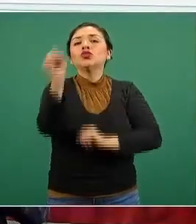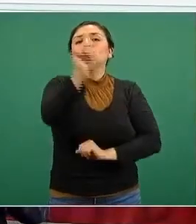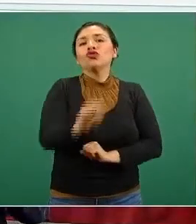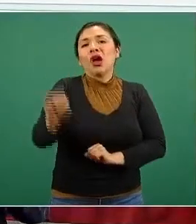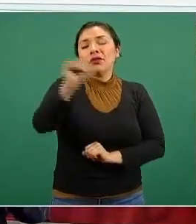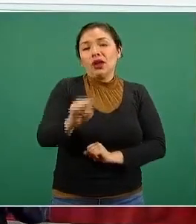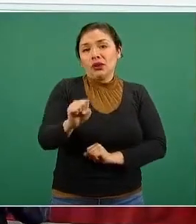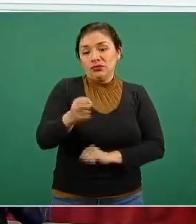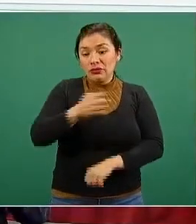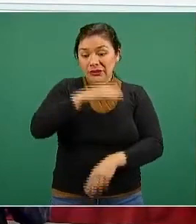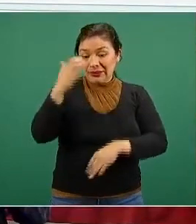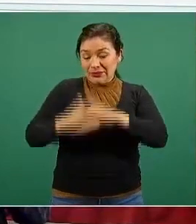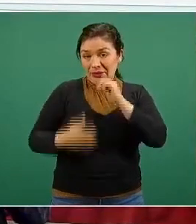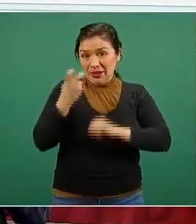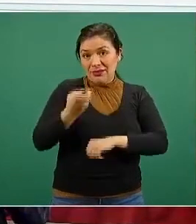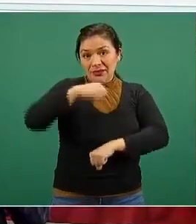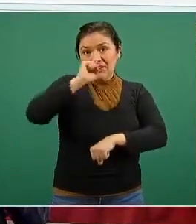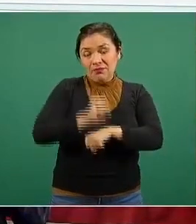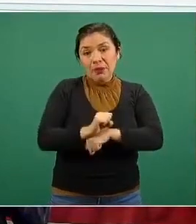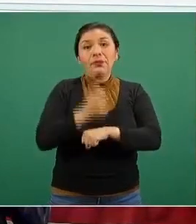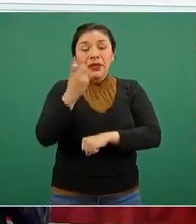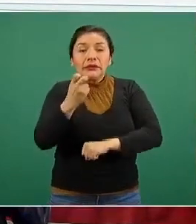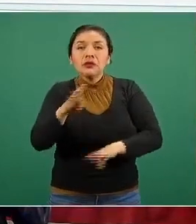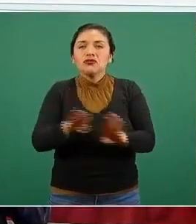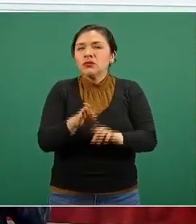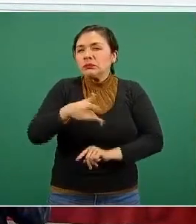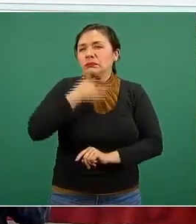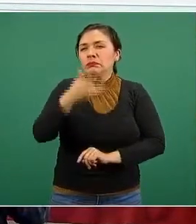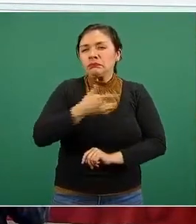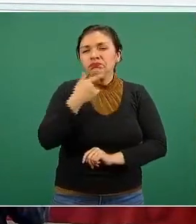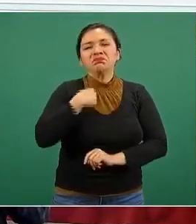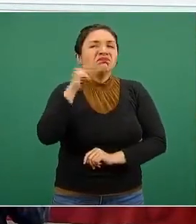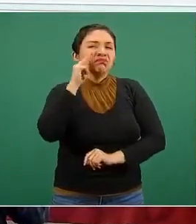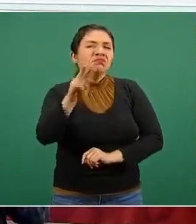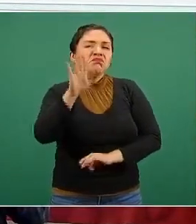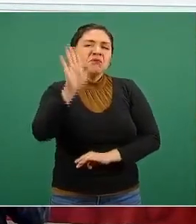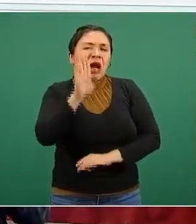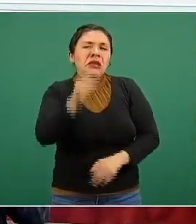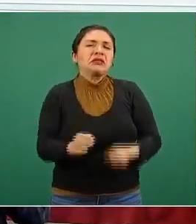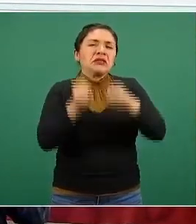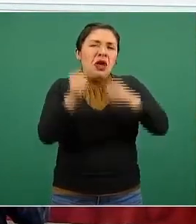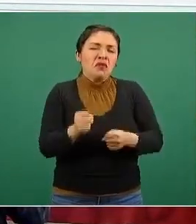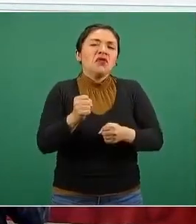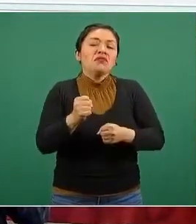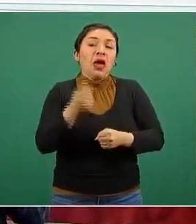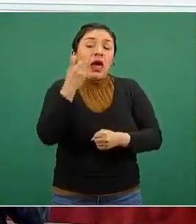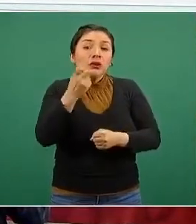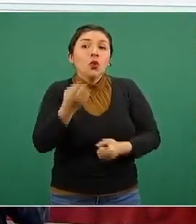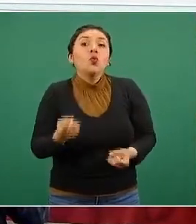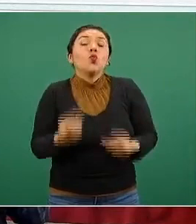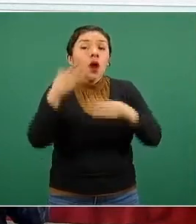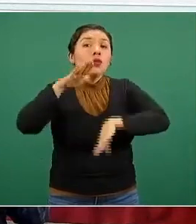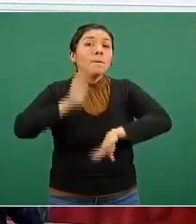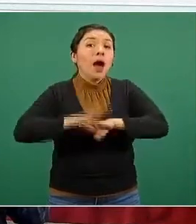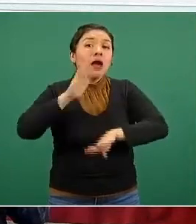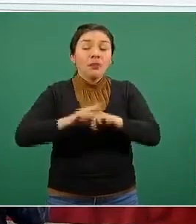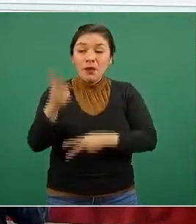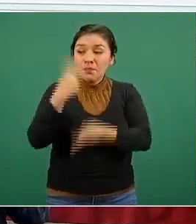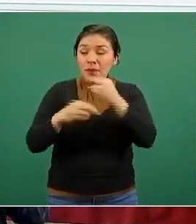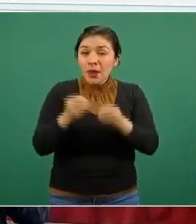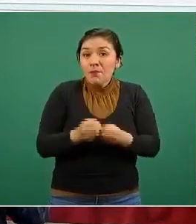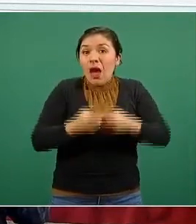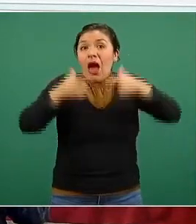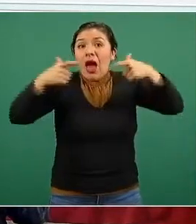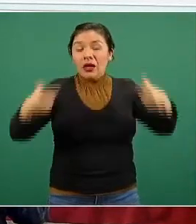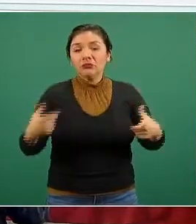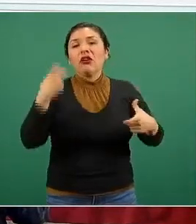esta semana termine. Entonces, un poco la expectativa que tenemos, y claro que la cantidad o magnitud de este incremento